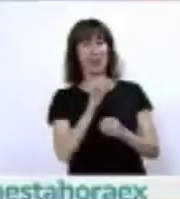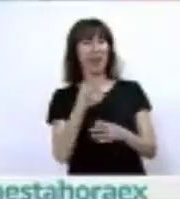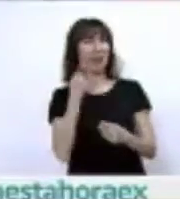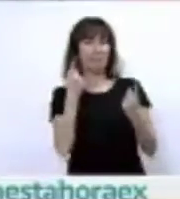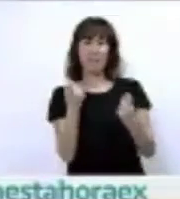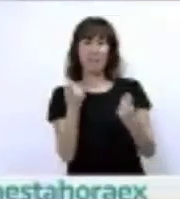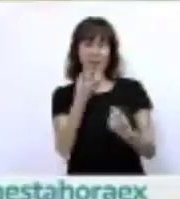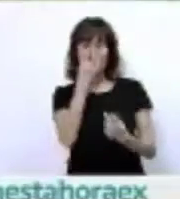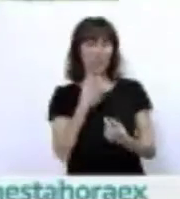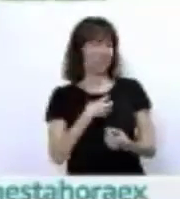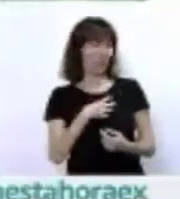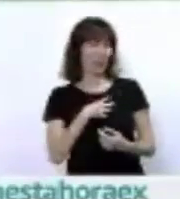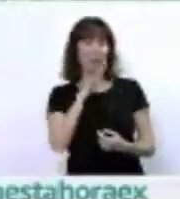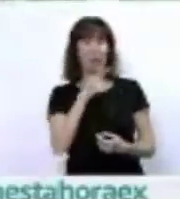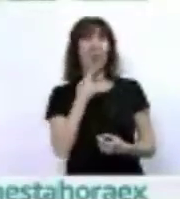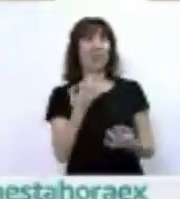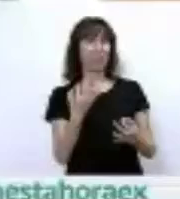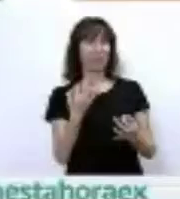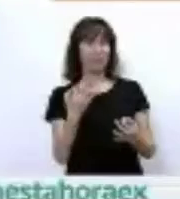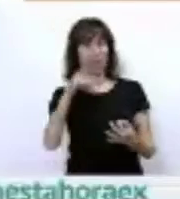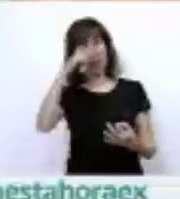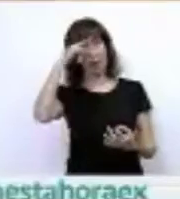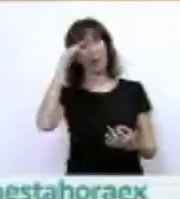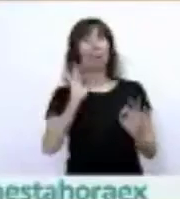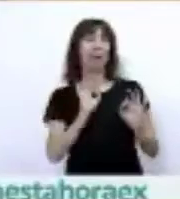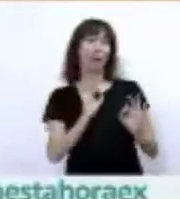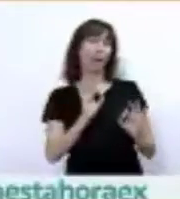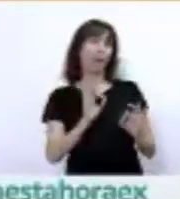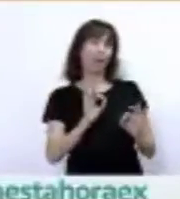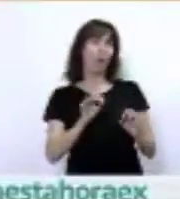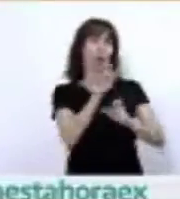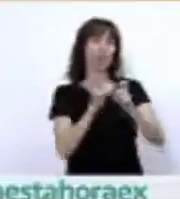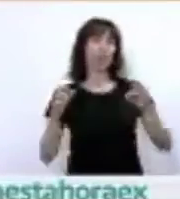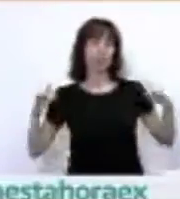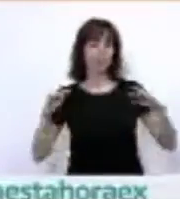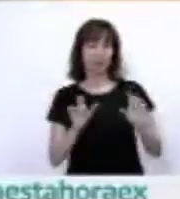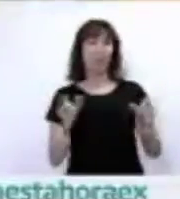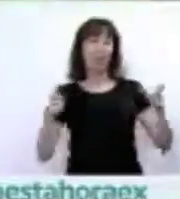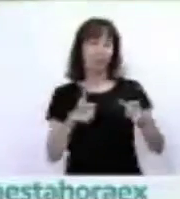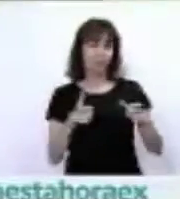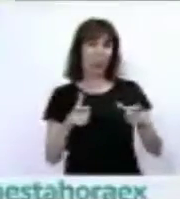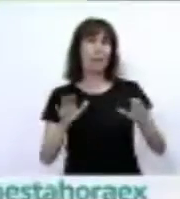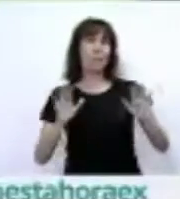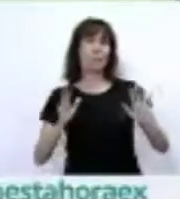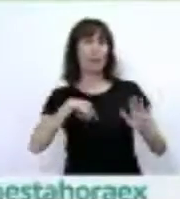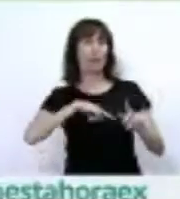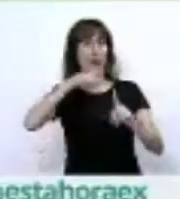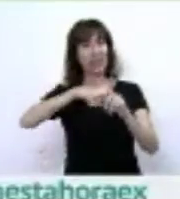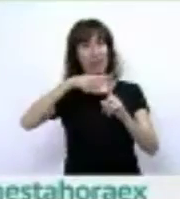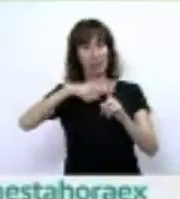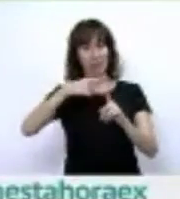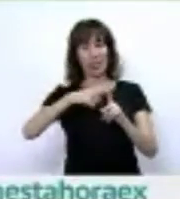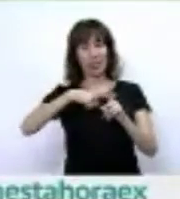payaso, por fin podemos decir que la cultura, bueno, aún con aforo limitado y con estas medidas de seguridad, todo el mundo que pasa por aquí hay que tomarse la temperatura,